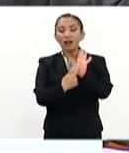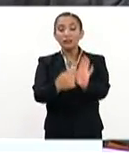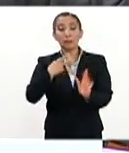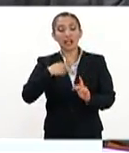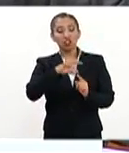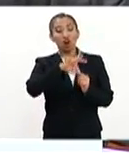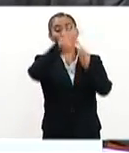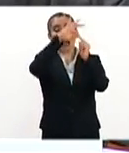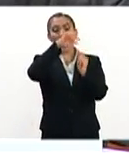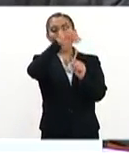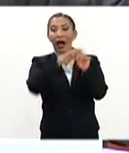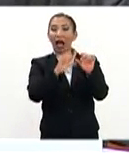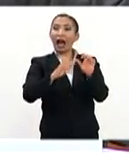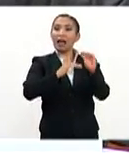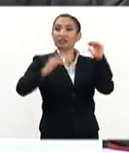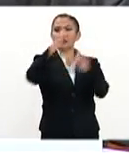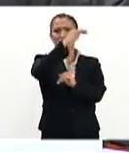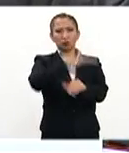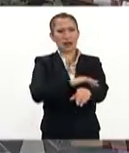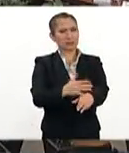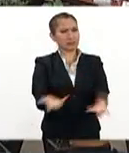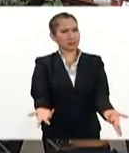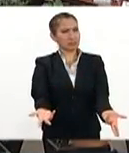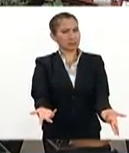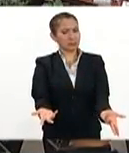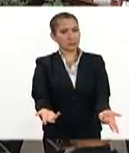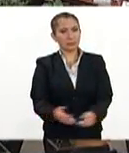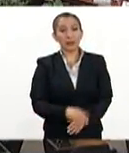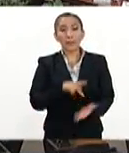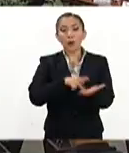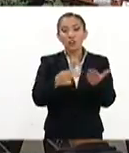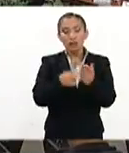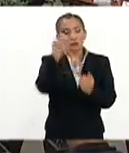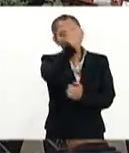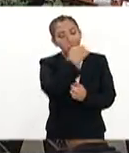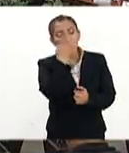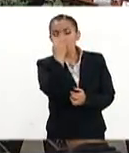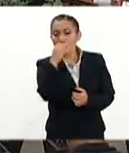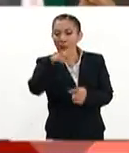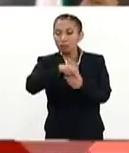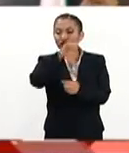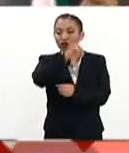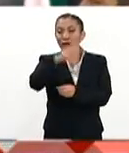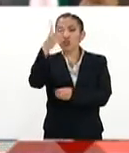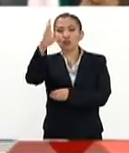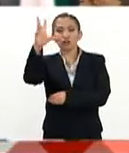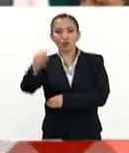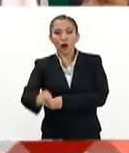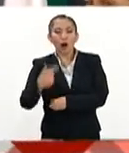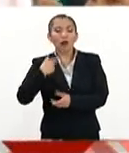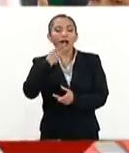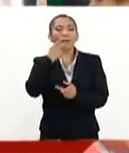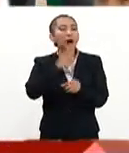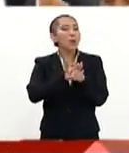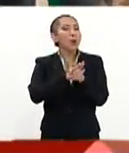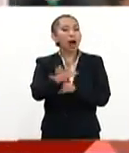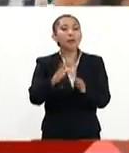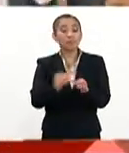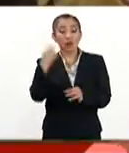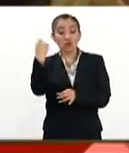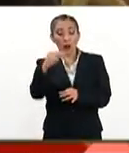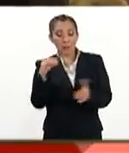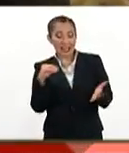una persona asociada a toda coalición. El proyecto fue avalado por 9 votos a favor y 2 en contra, bajo el argumento de que el